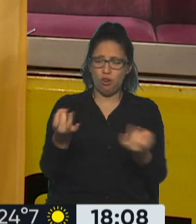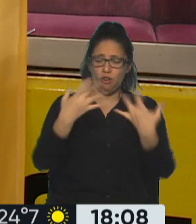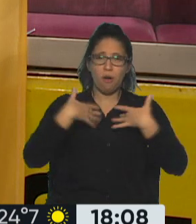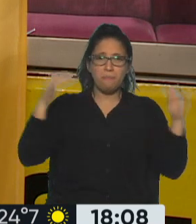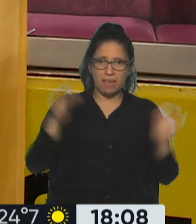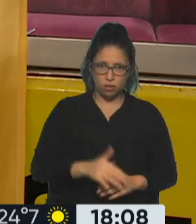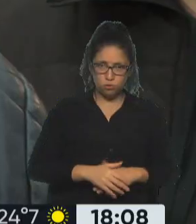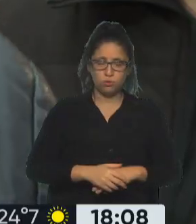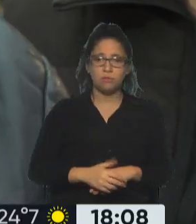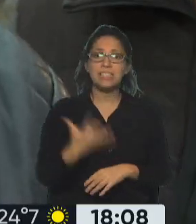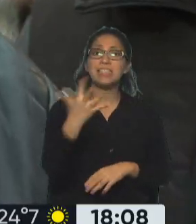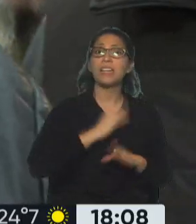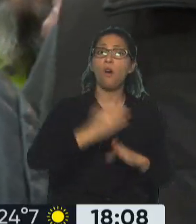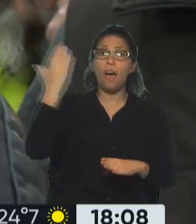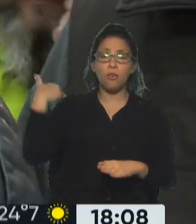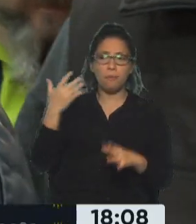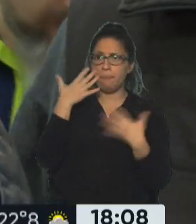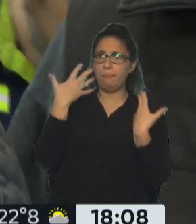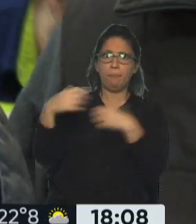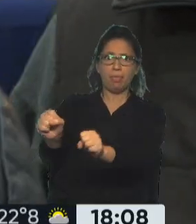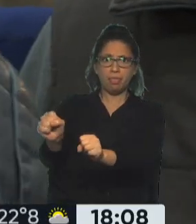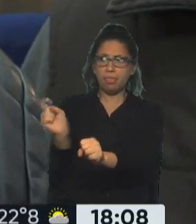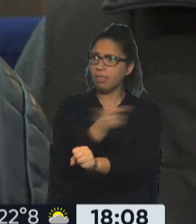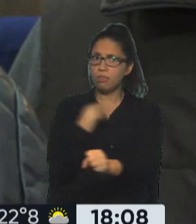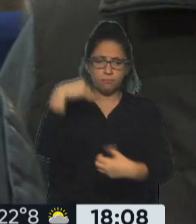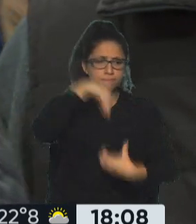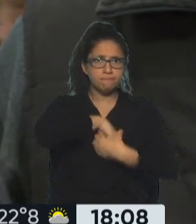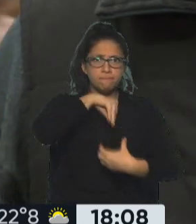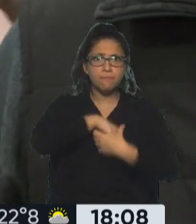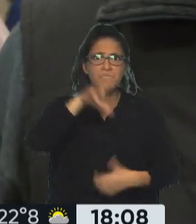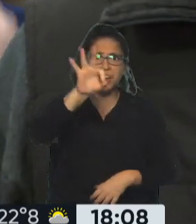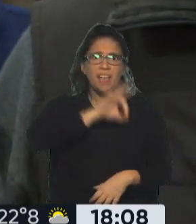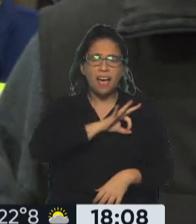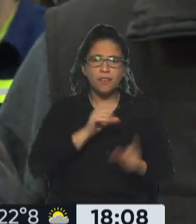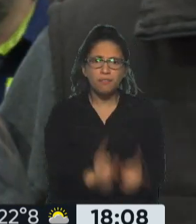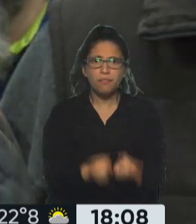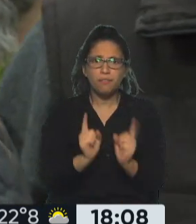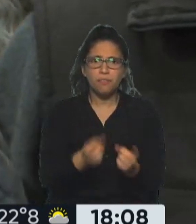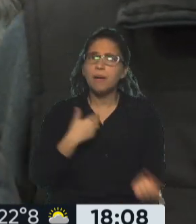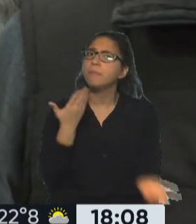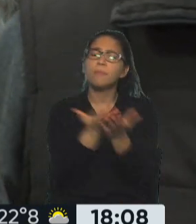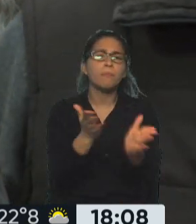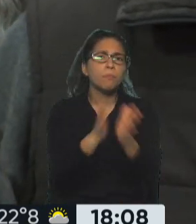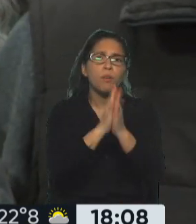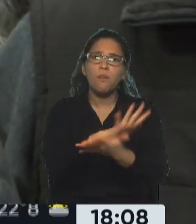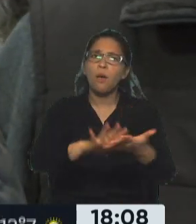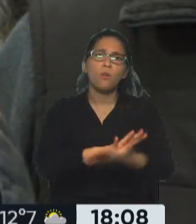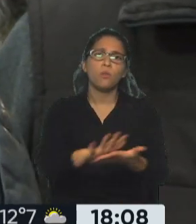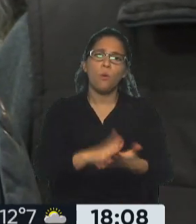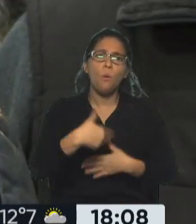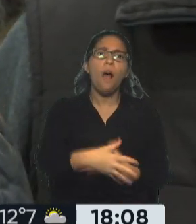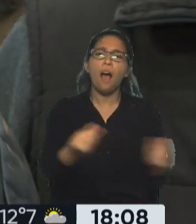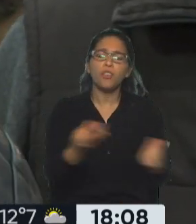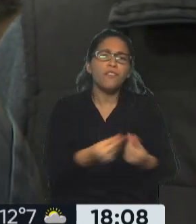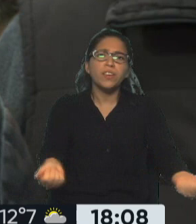asbesto. Hace 5 años nos enteramos de lo que padecemos desde hace 30 y queremos que de una vez por todas se resuelva, saber cuándo esto se va